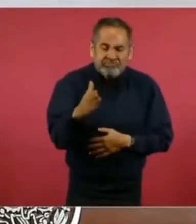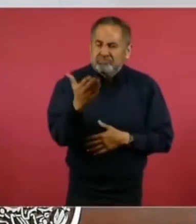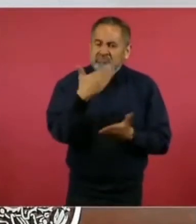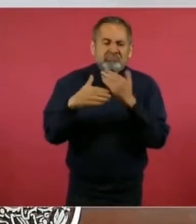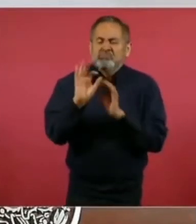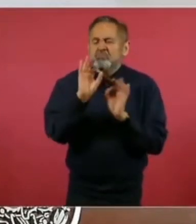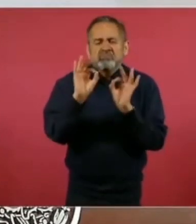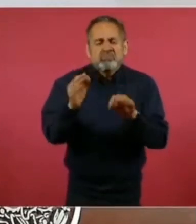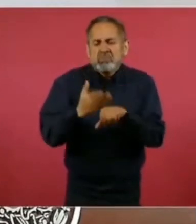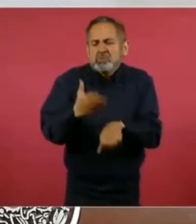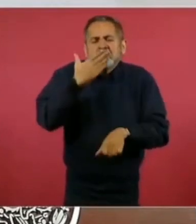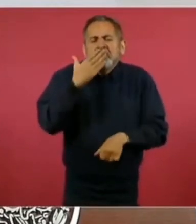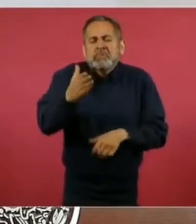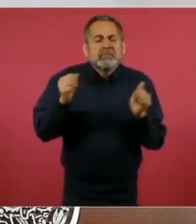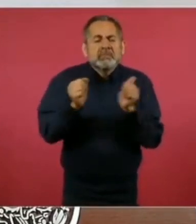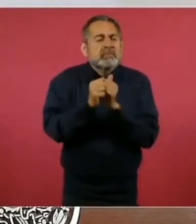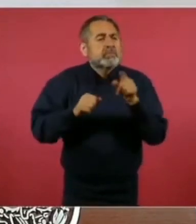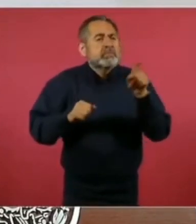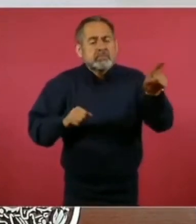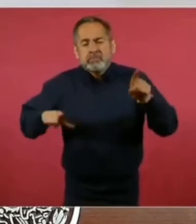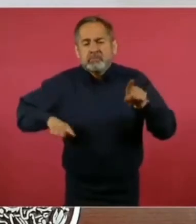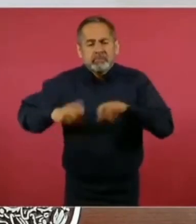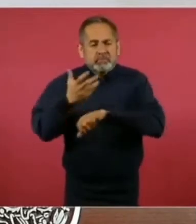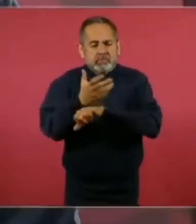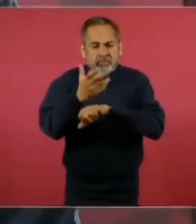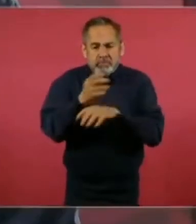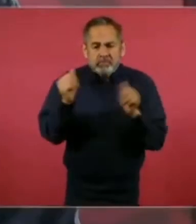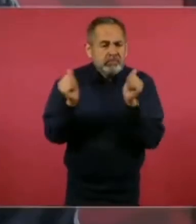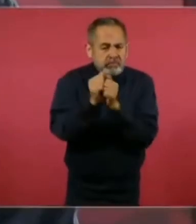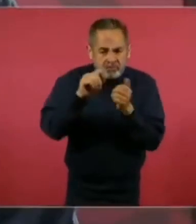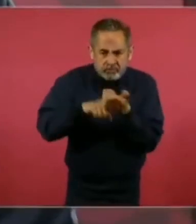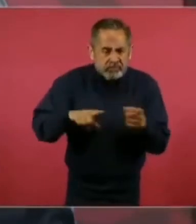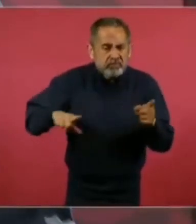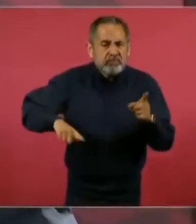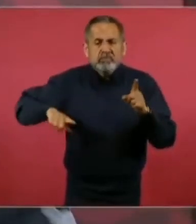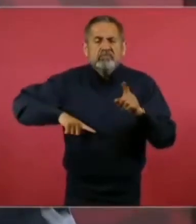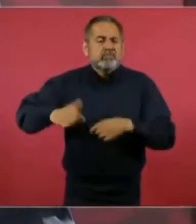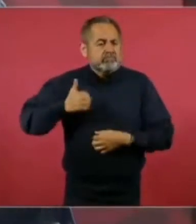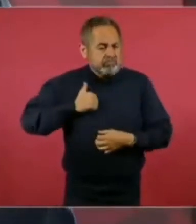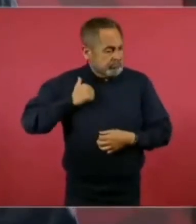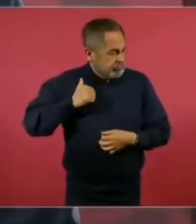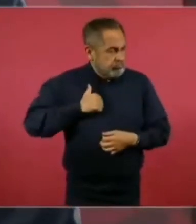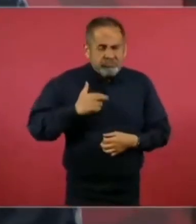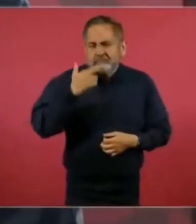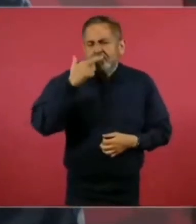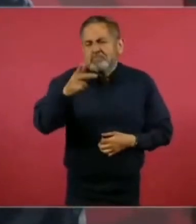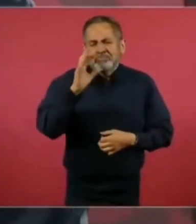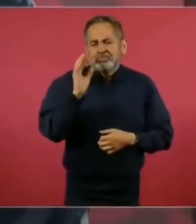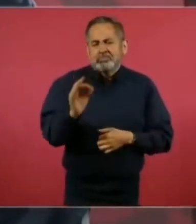relación con el gobierno de Estados Unidos, con el gobierno de Canadá.